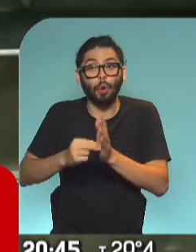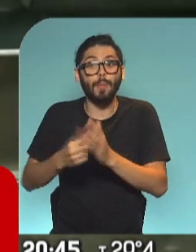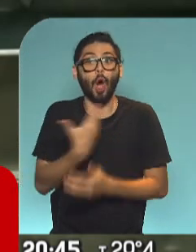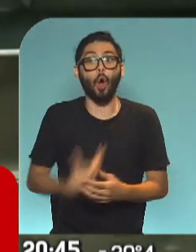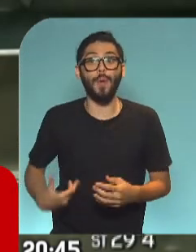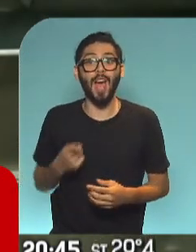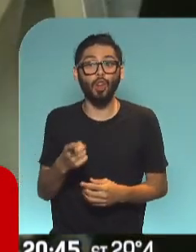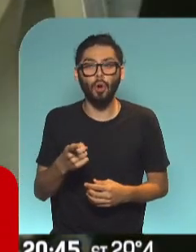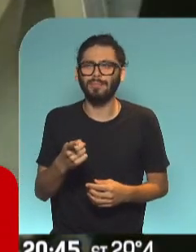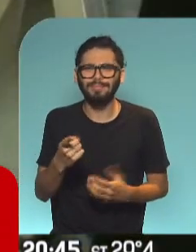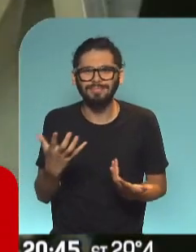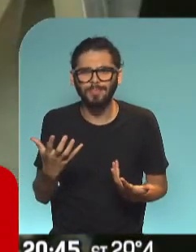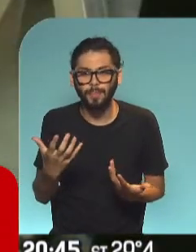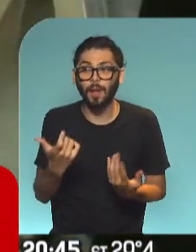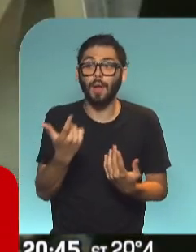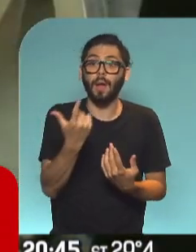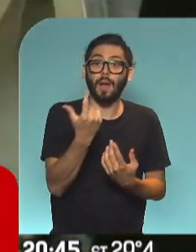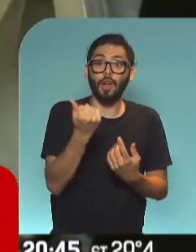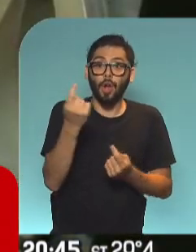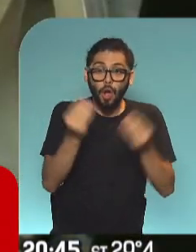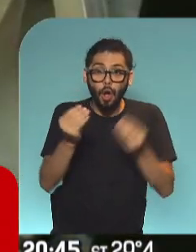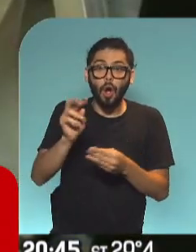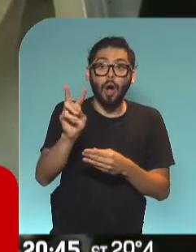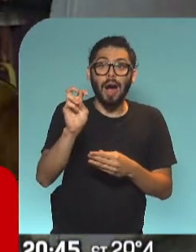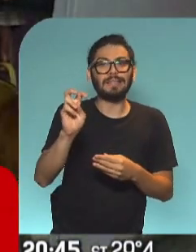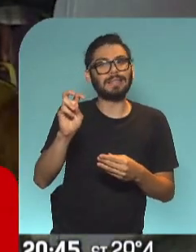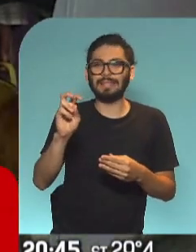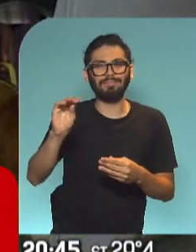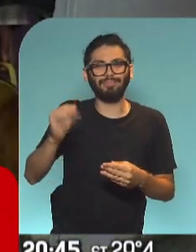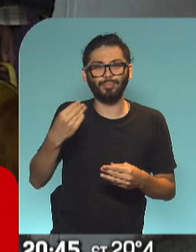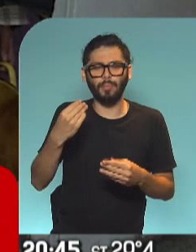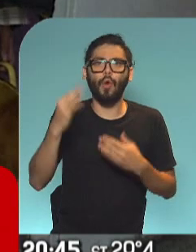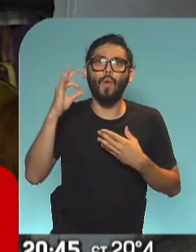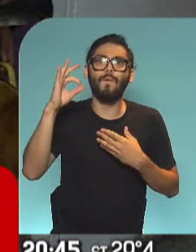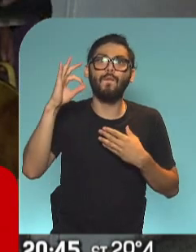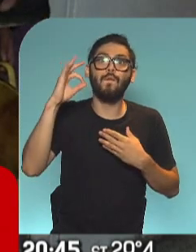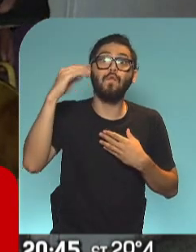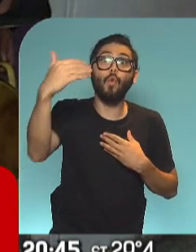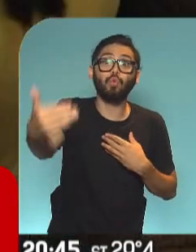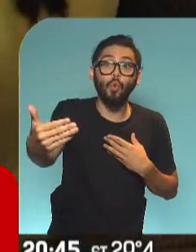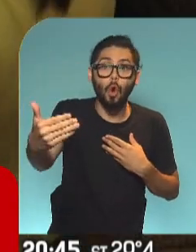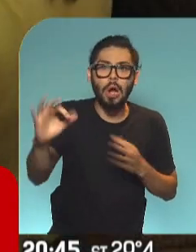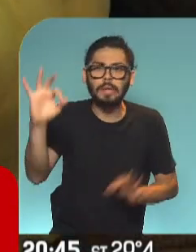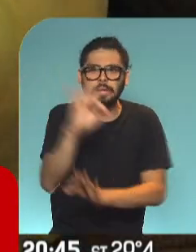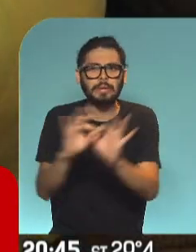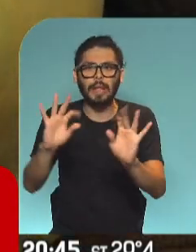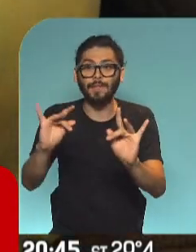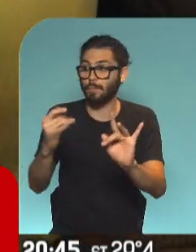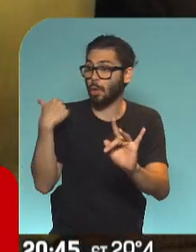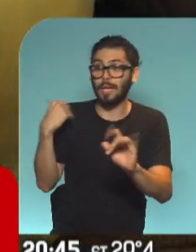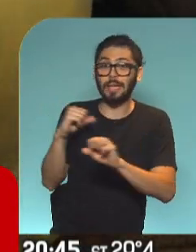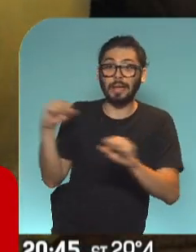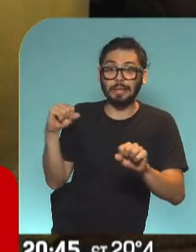el alto déficit fiscal. Es difícil proyectar un futuro sin haber podido salir aún de una recesión dentro de